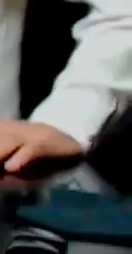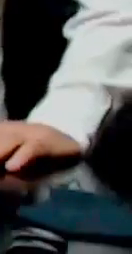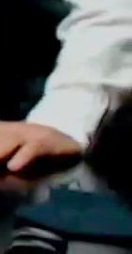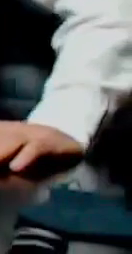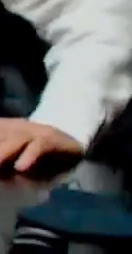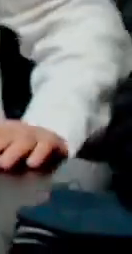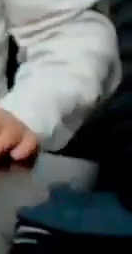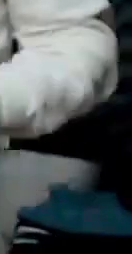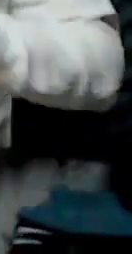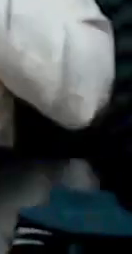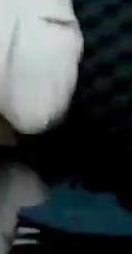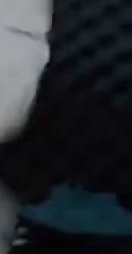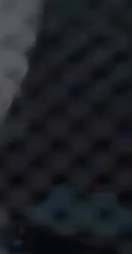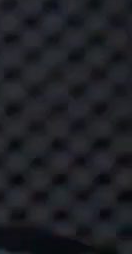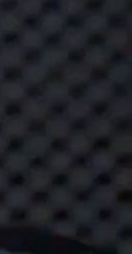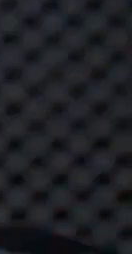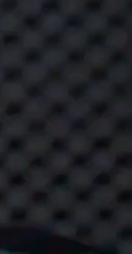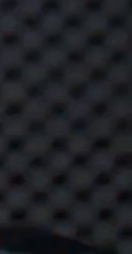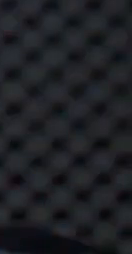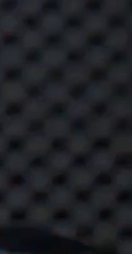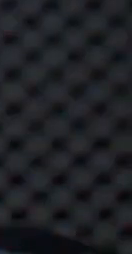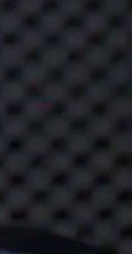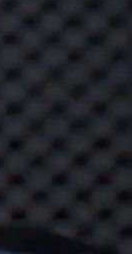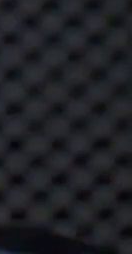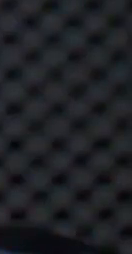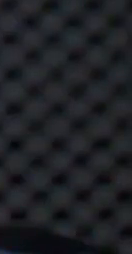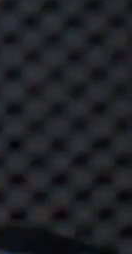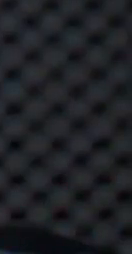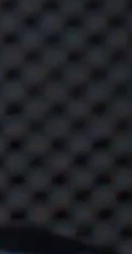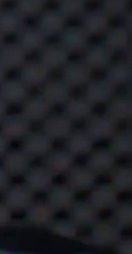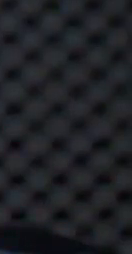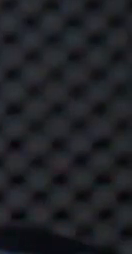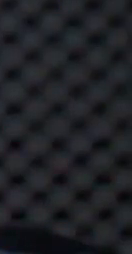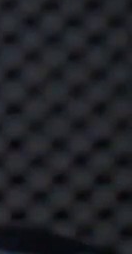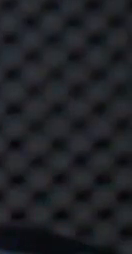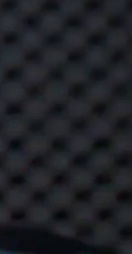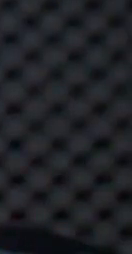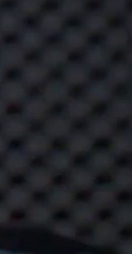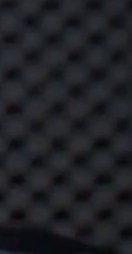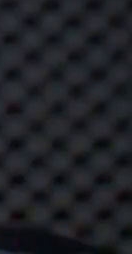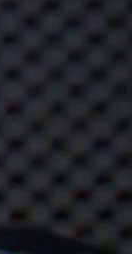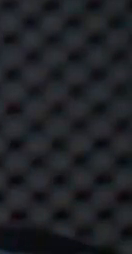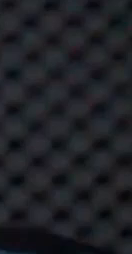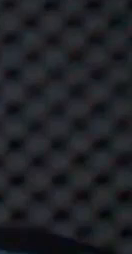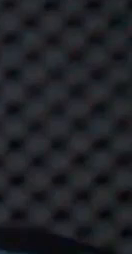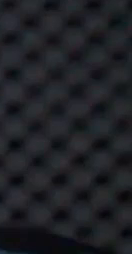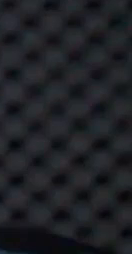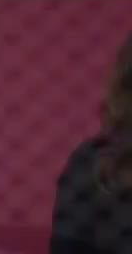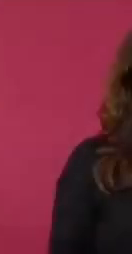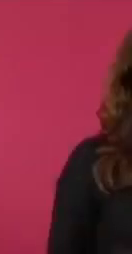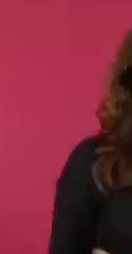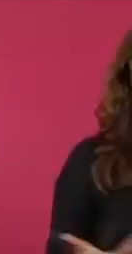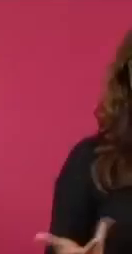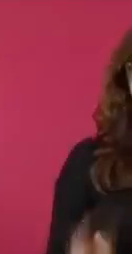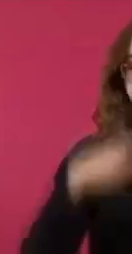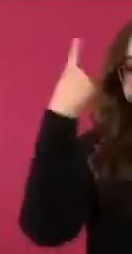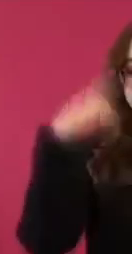Vamos a ir, Jorge, con lo que dijo el presidente Andrés Manuel López Obrador hoy por la mañana.